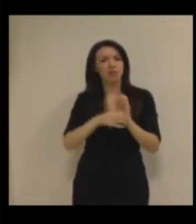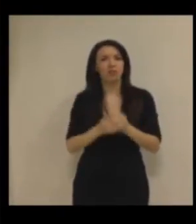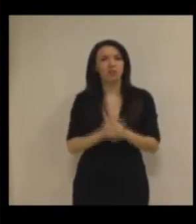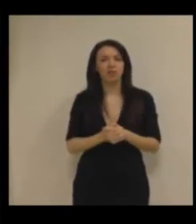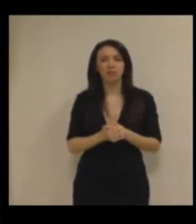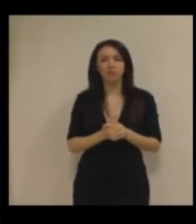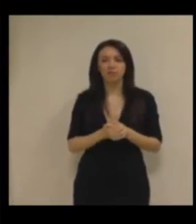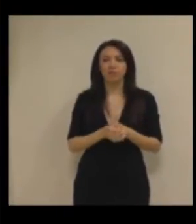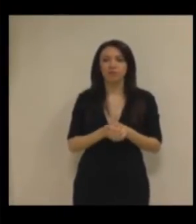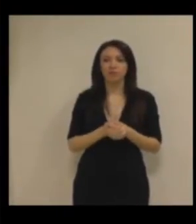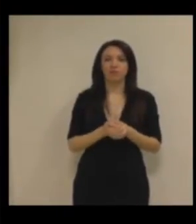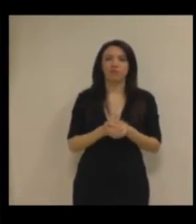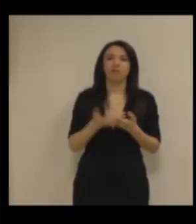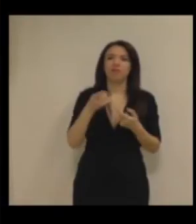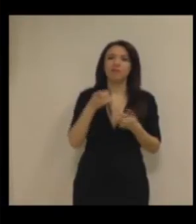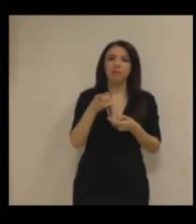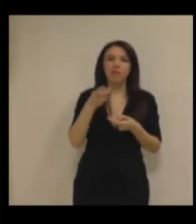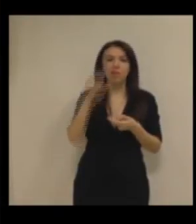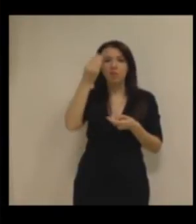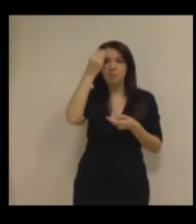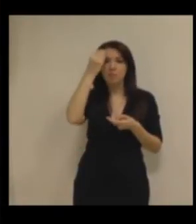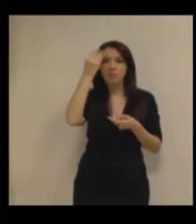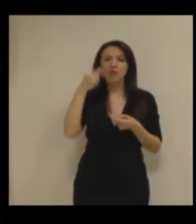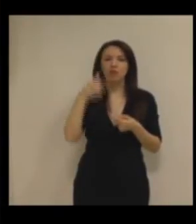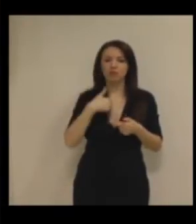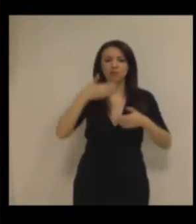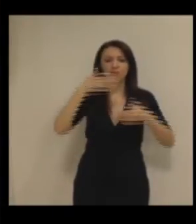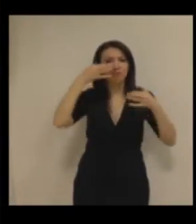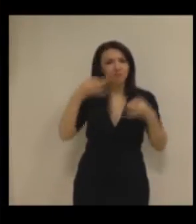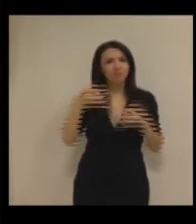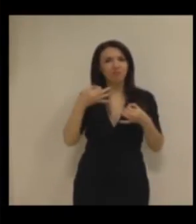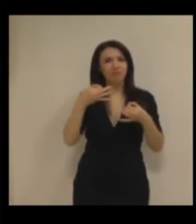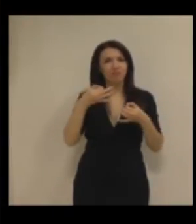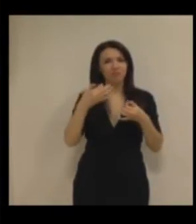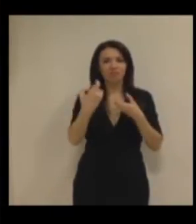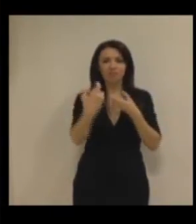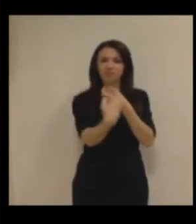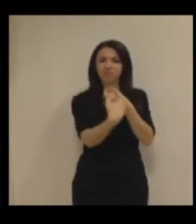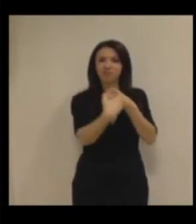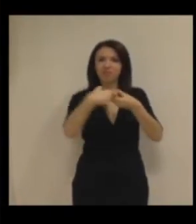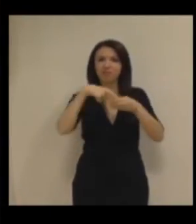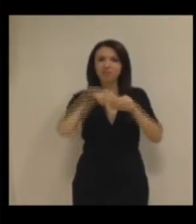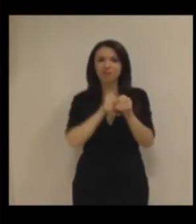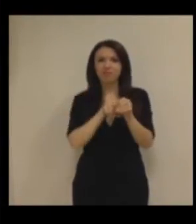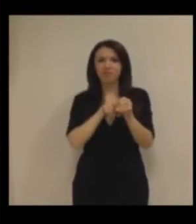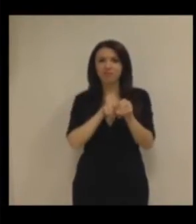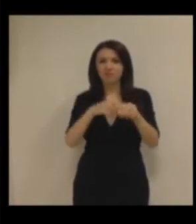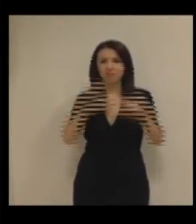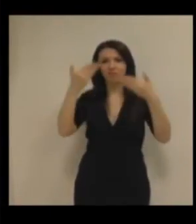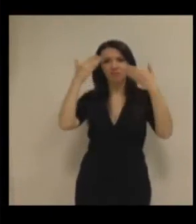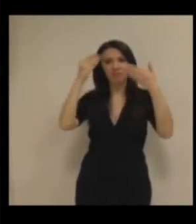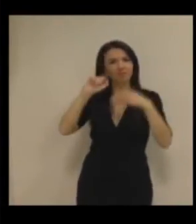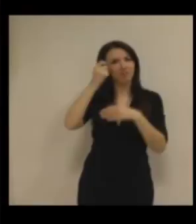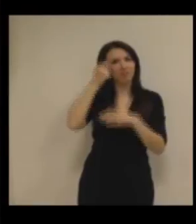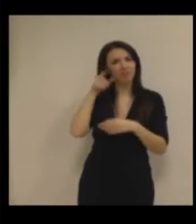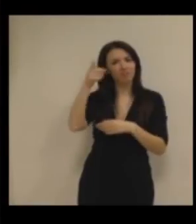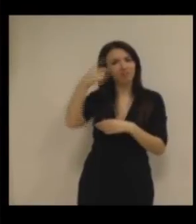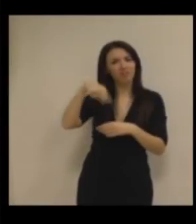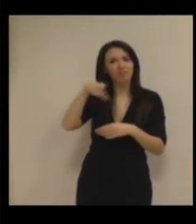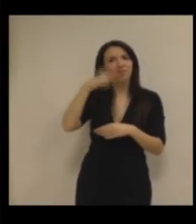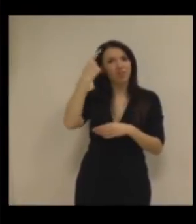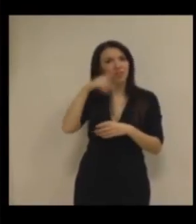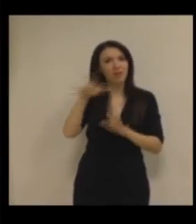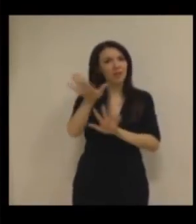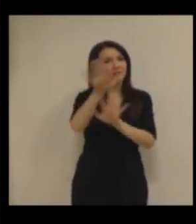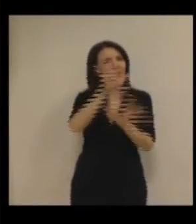eso ya, me imagino y estoy seguro que gran parte de esa implicación, el mérito es vuestro, que habéis sabido